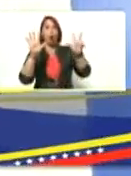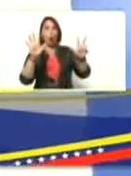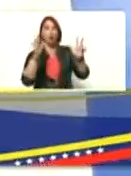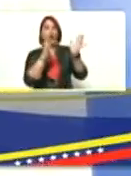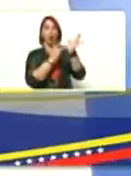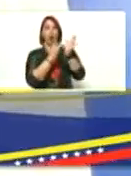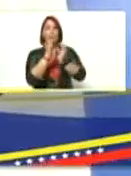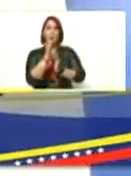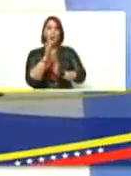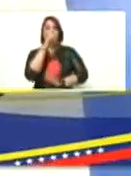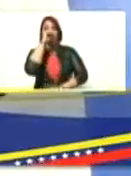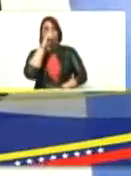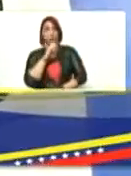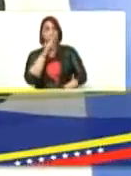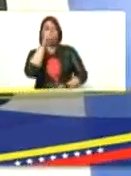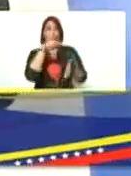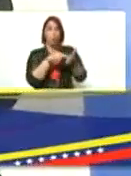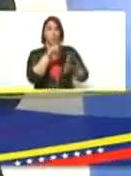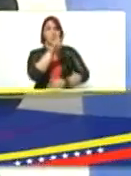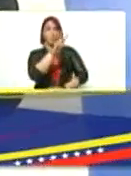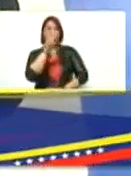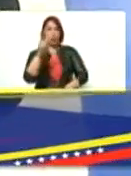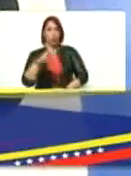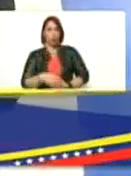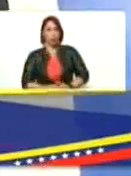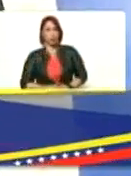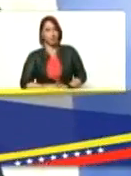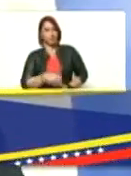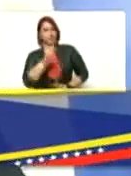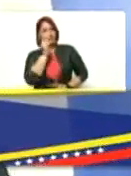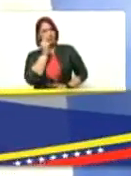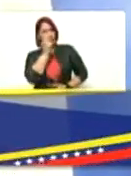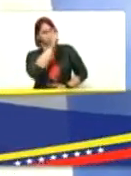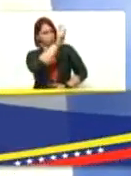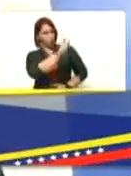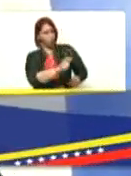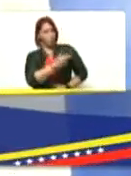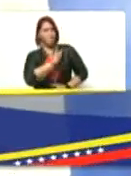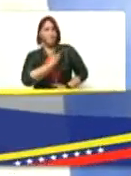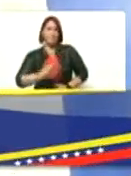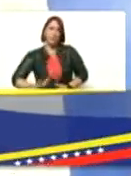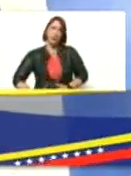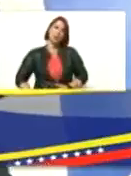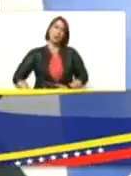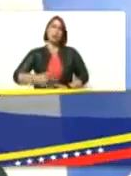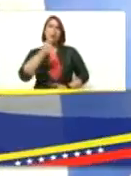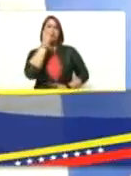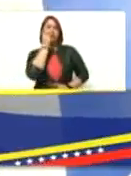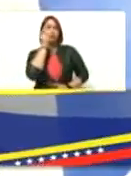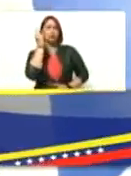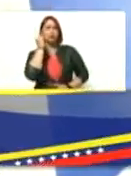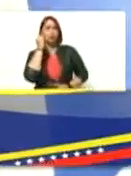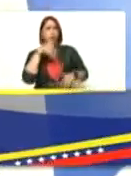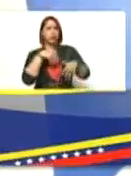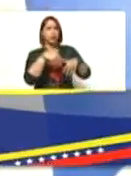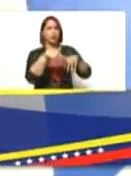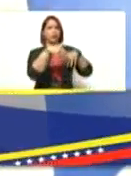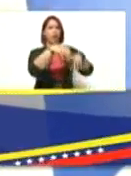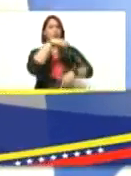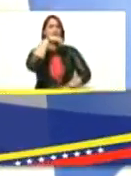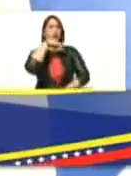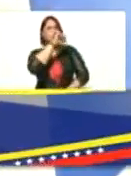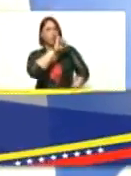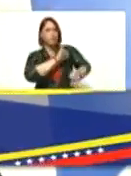del 2022. Señor presidente, las y los militantes de la historia